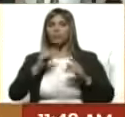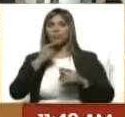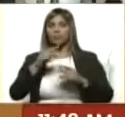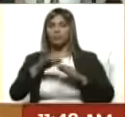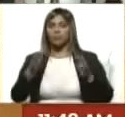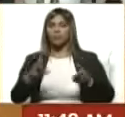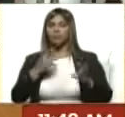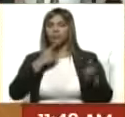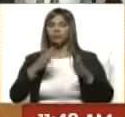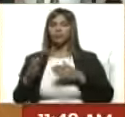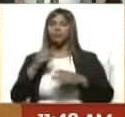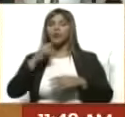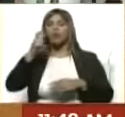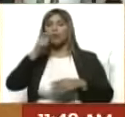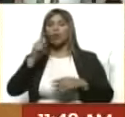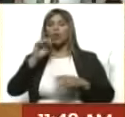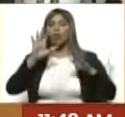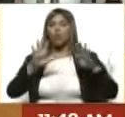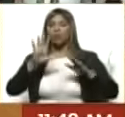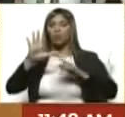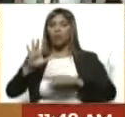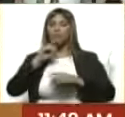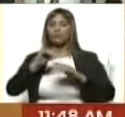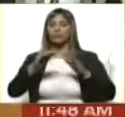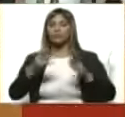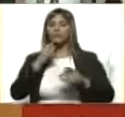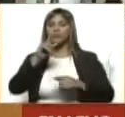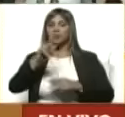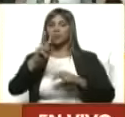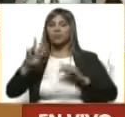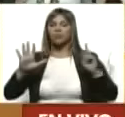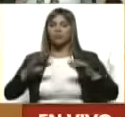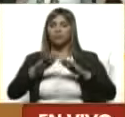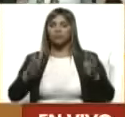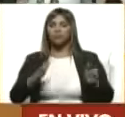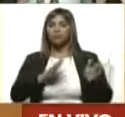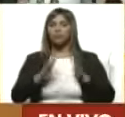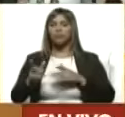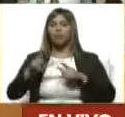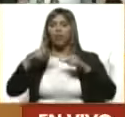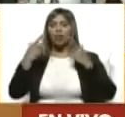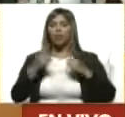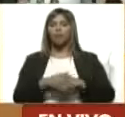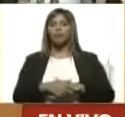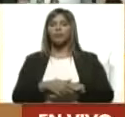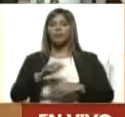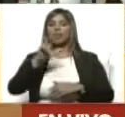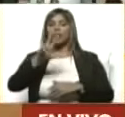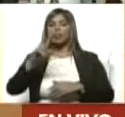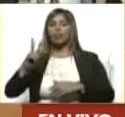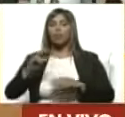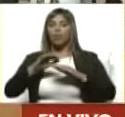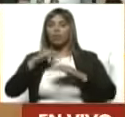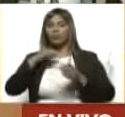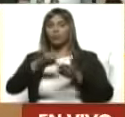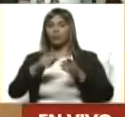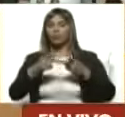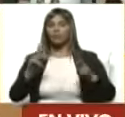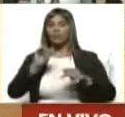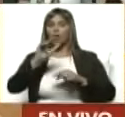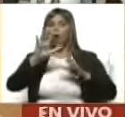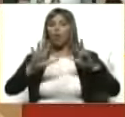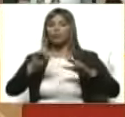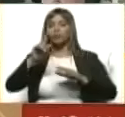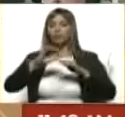tiene 49 centros activos y 126 mesas. La Guaira tiene 32 centros activos y